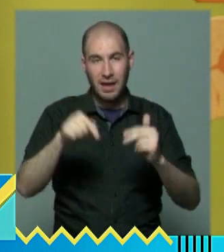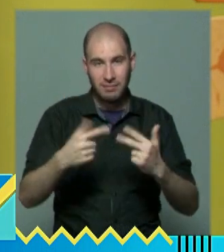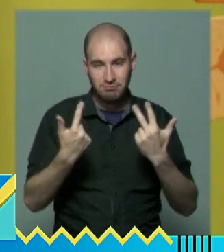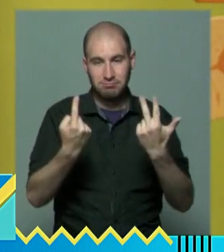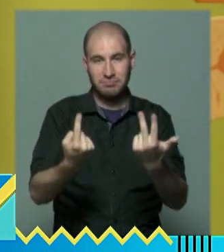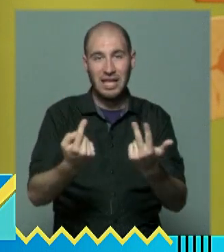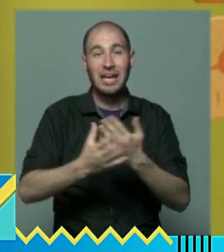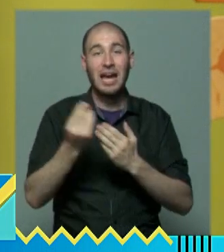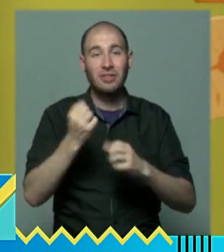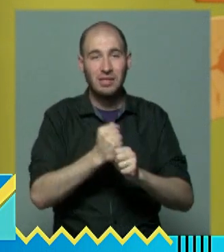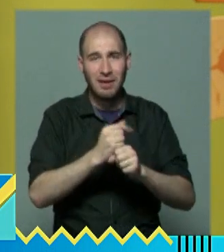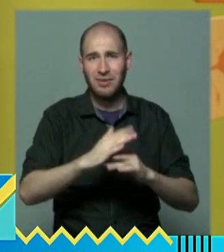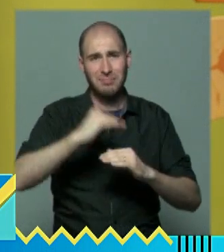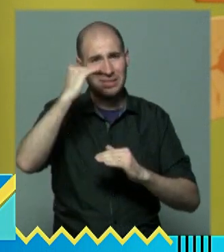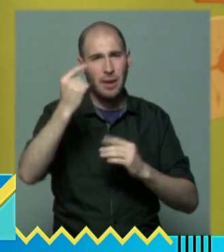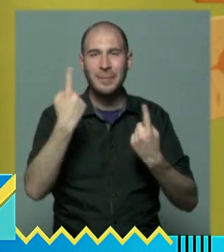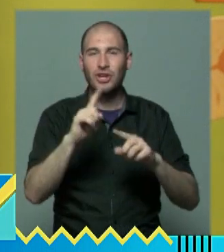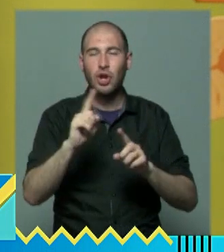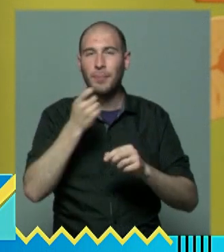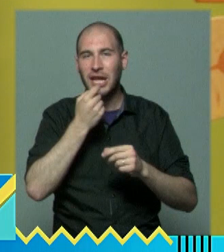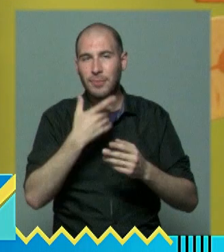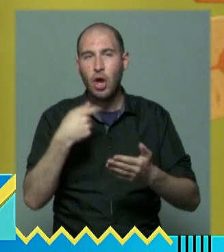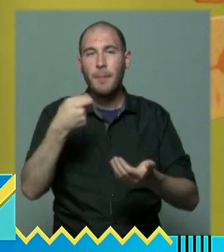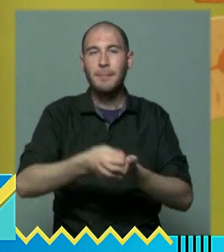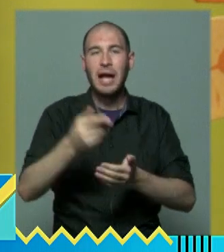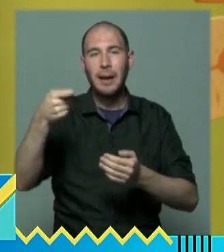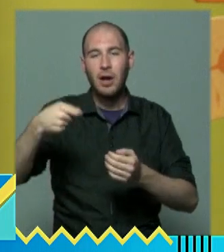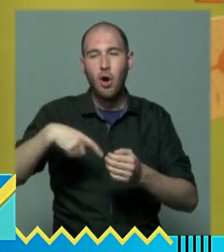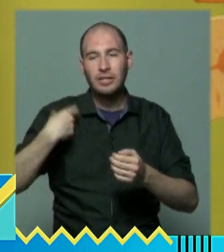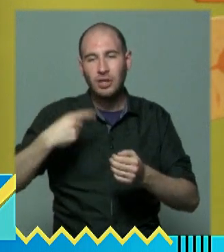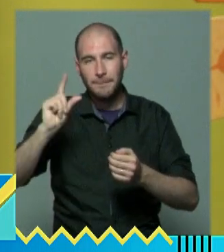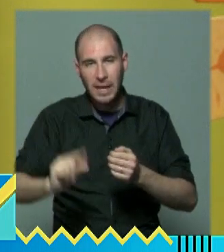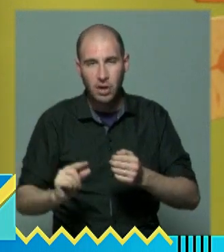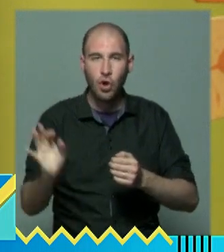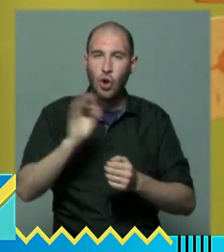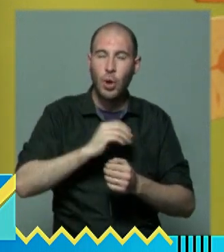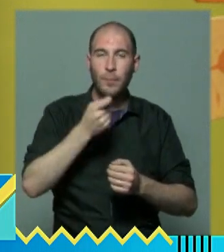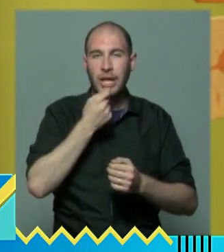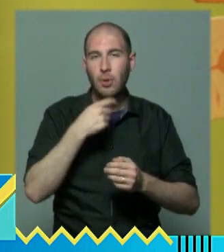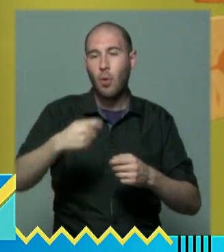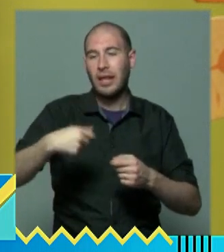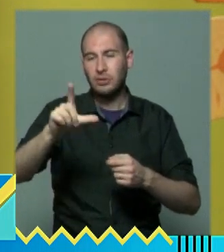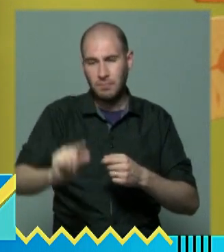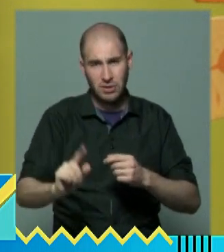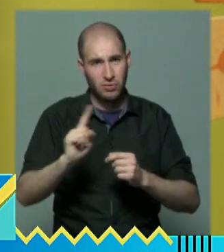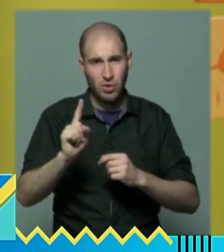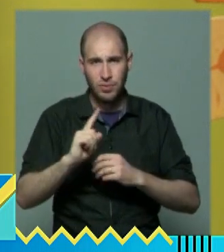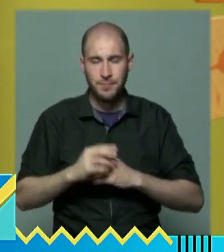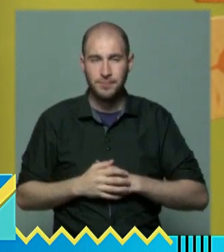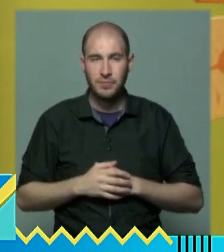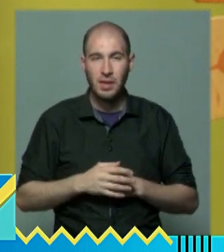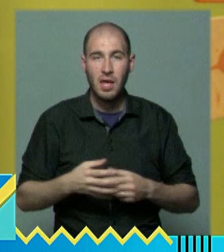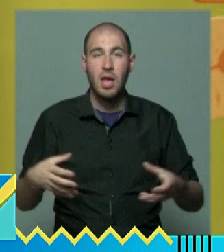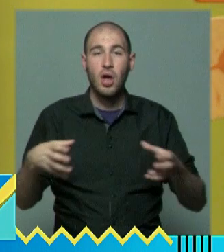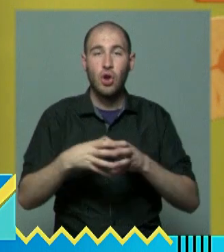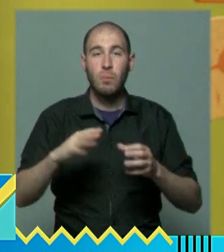que los costos laborales sean altos. Pero no es porque se tenga que pagar menos obra social o se tenga que pagar menos jubilación, sino que el